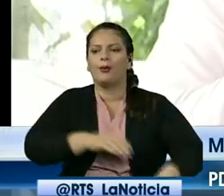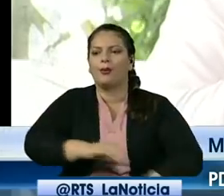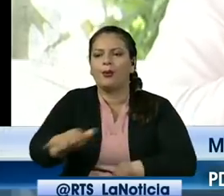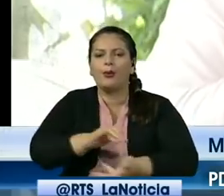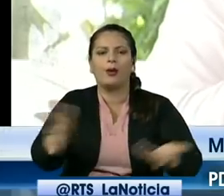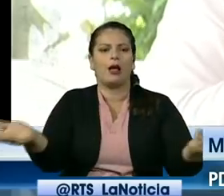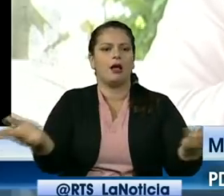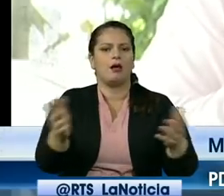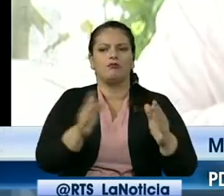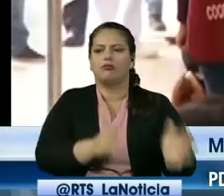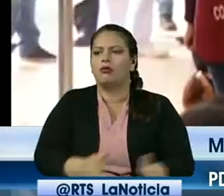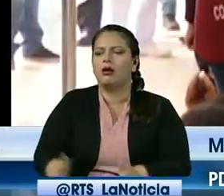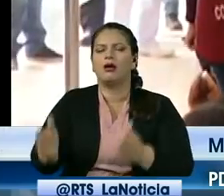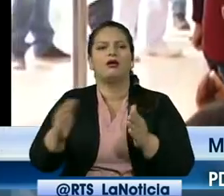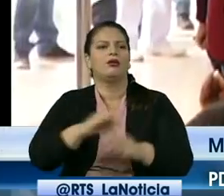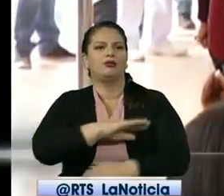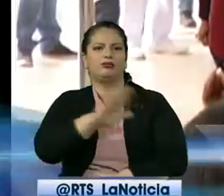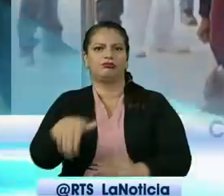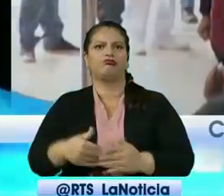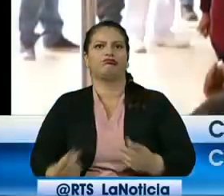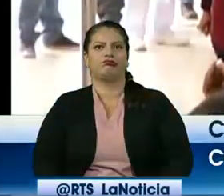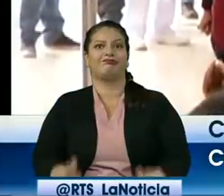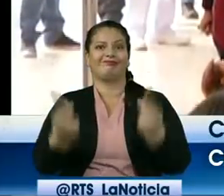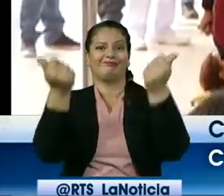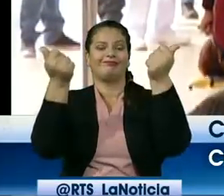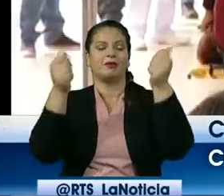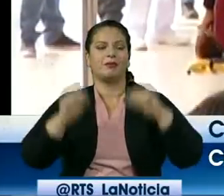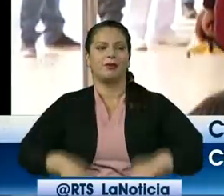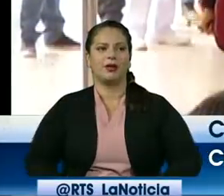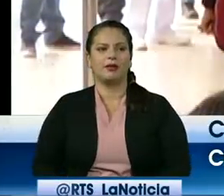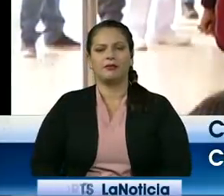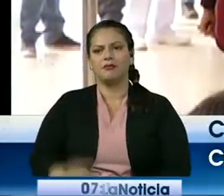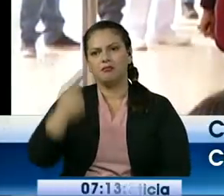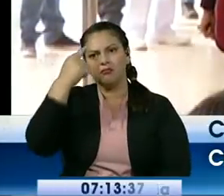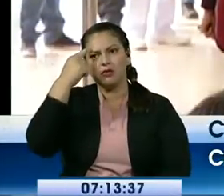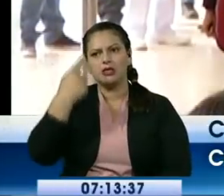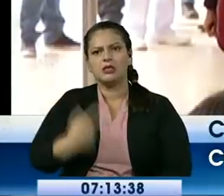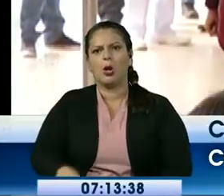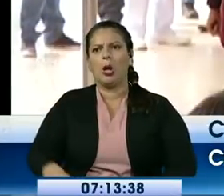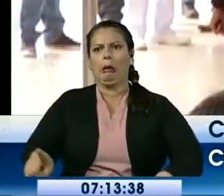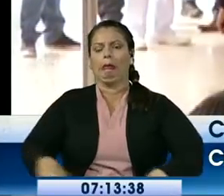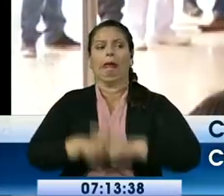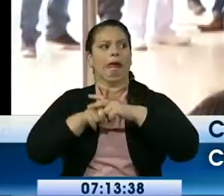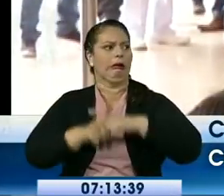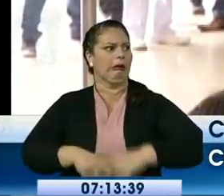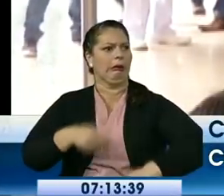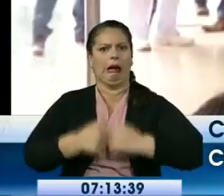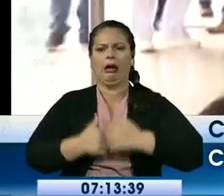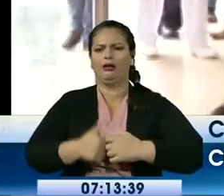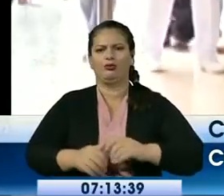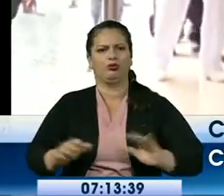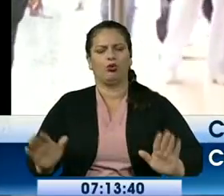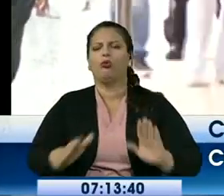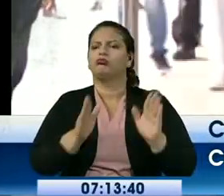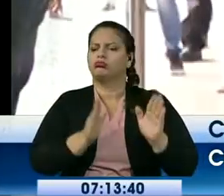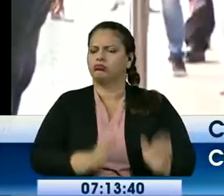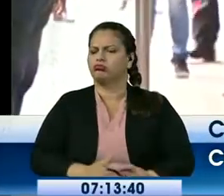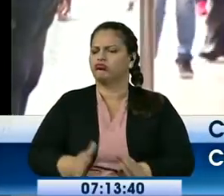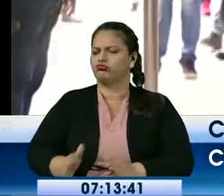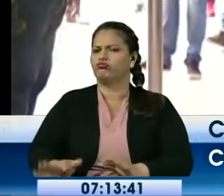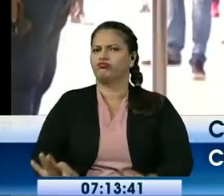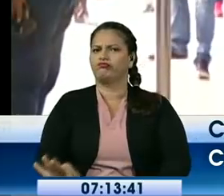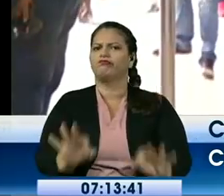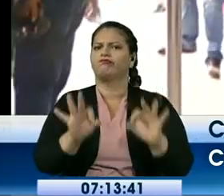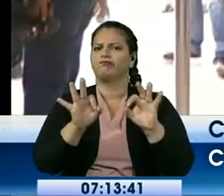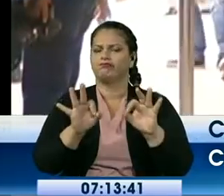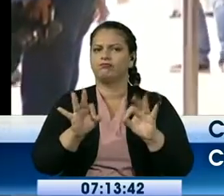la ciudadanía. Con esto esperan que no hayan contratiempos e inconvenientes durante, antes y después de la jornada cívica,